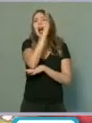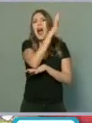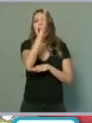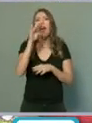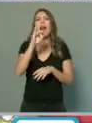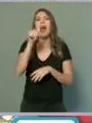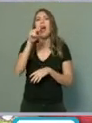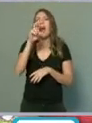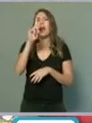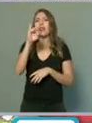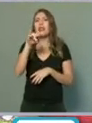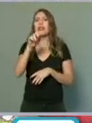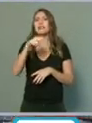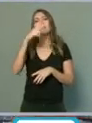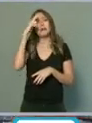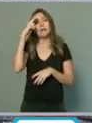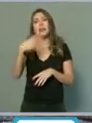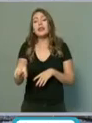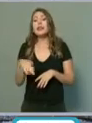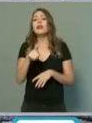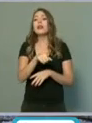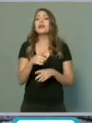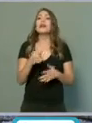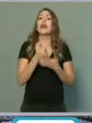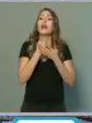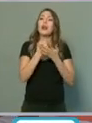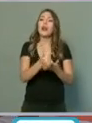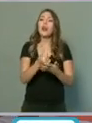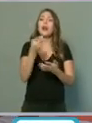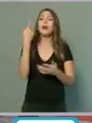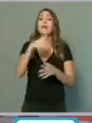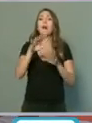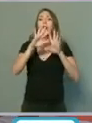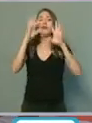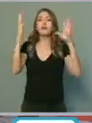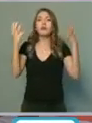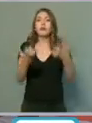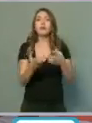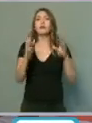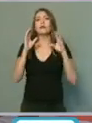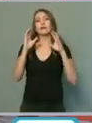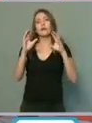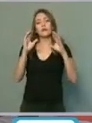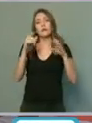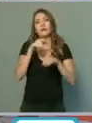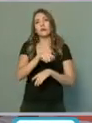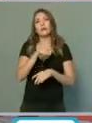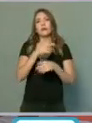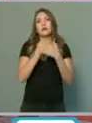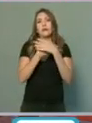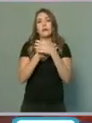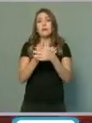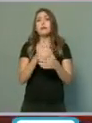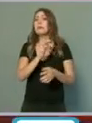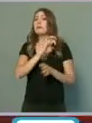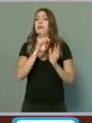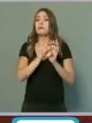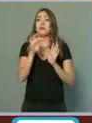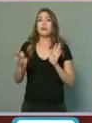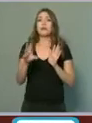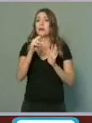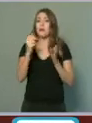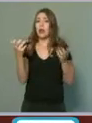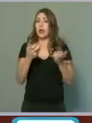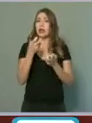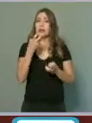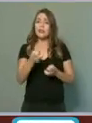cosas así, lo que estamos haciendo es recuperar la huella biológica de esta especie. Si nosotros no hacemos esto, lo que va a pasar es